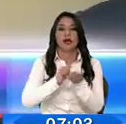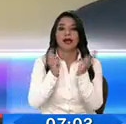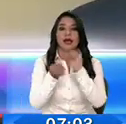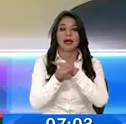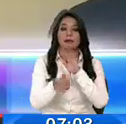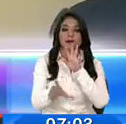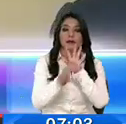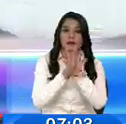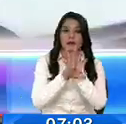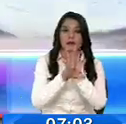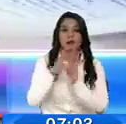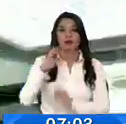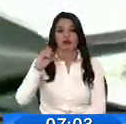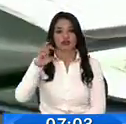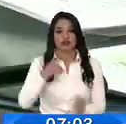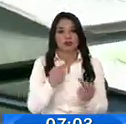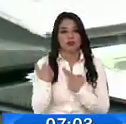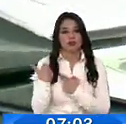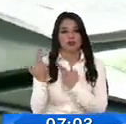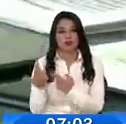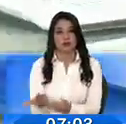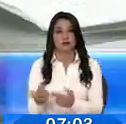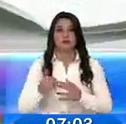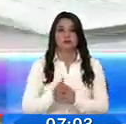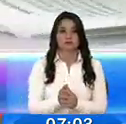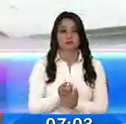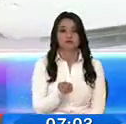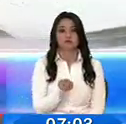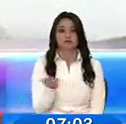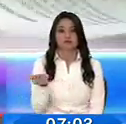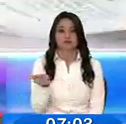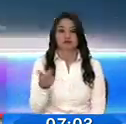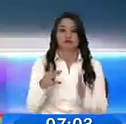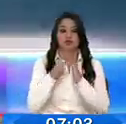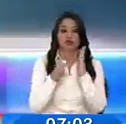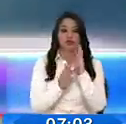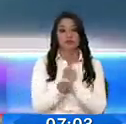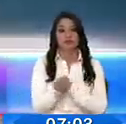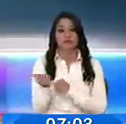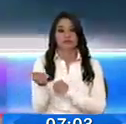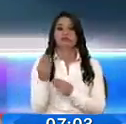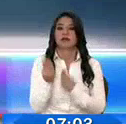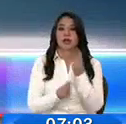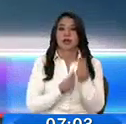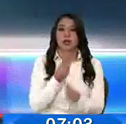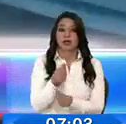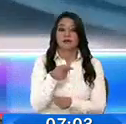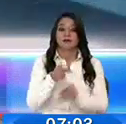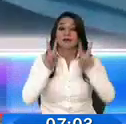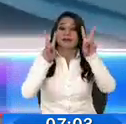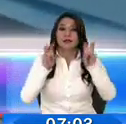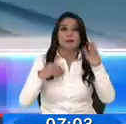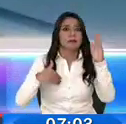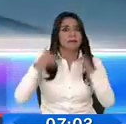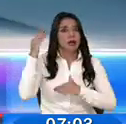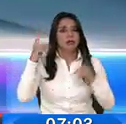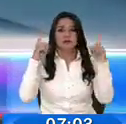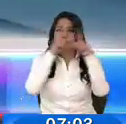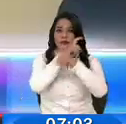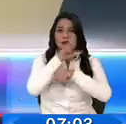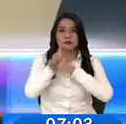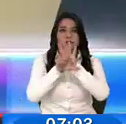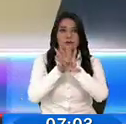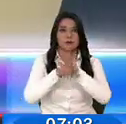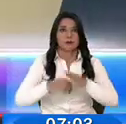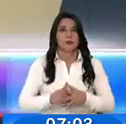ley las implicaciones que conlleva la denominación de esta norma así que se convierte en uno de los temas más polémicos de la ley